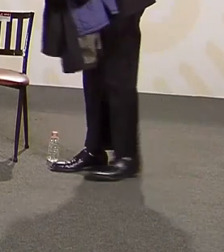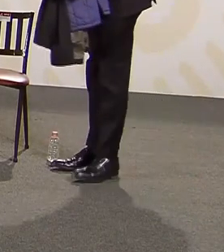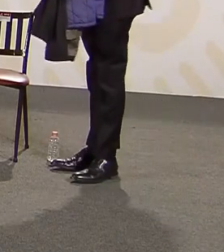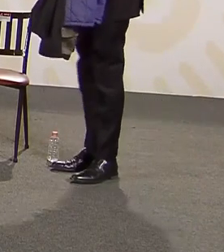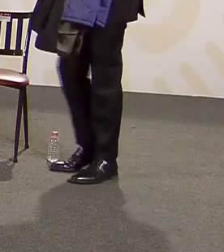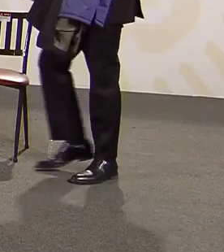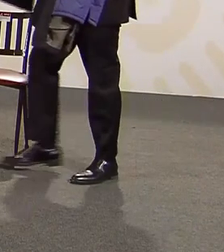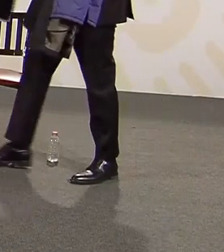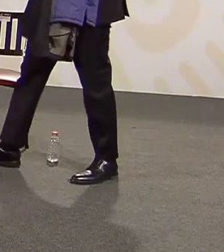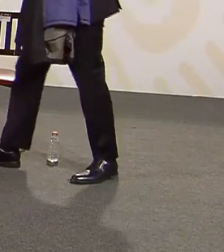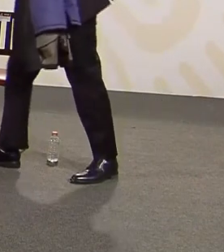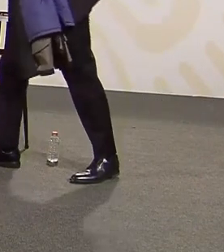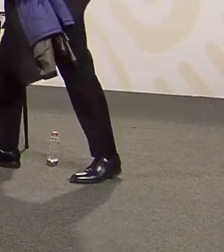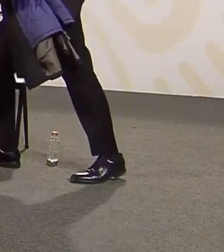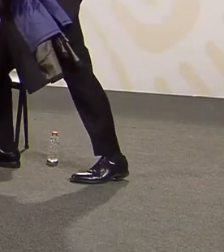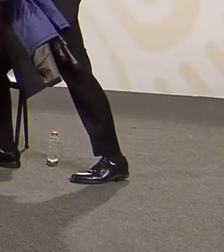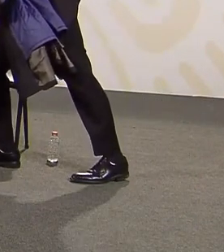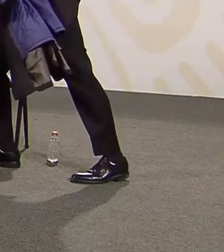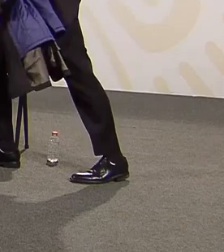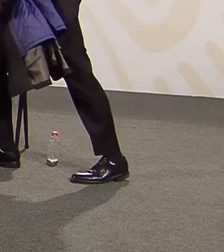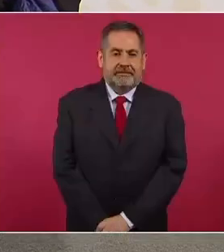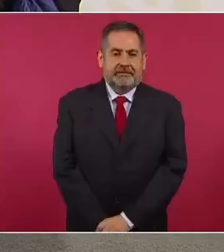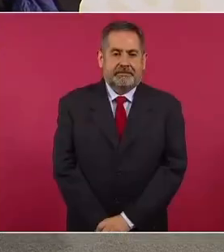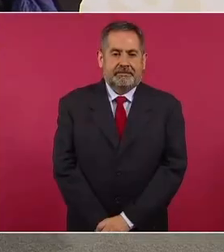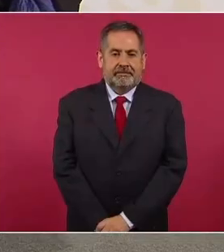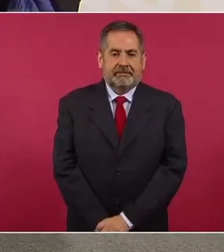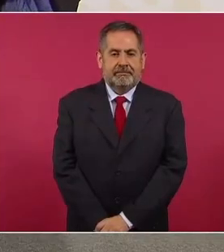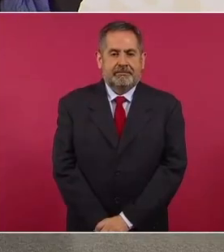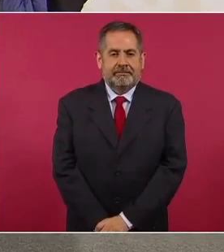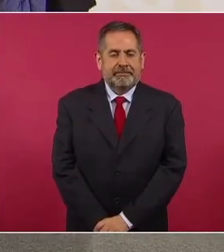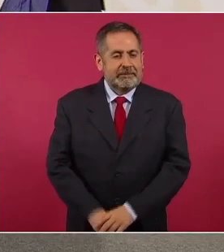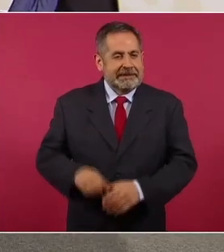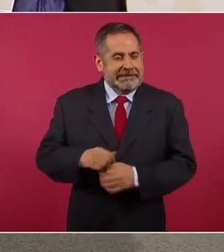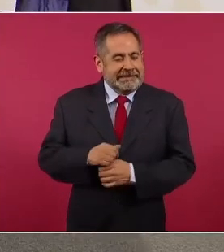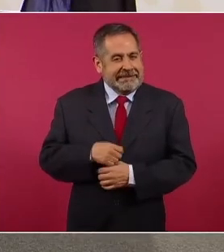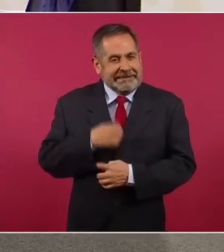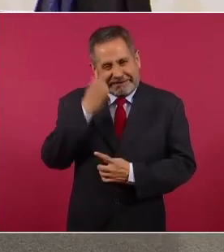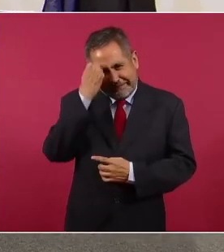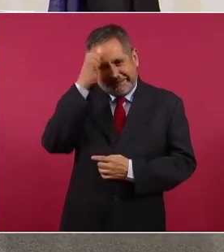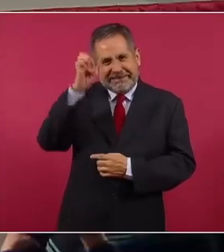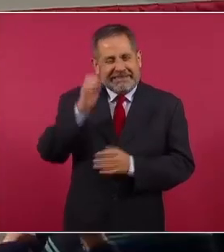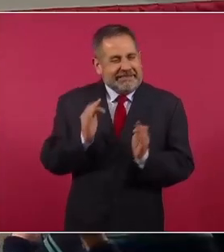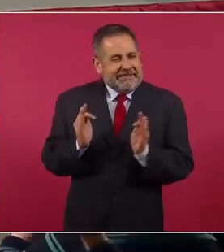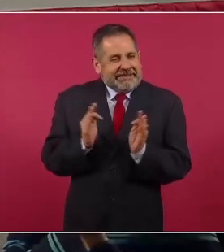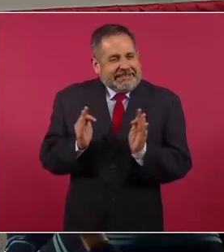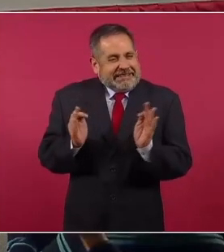Pues yo todavía no me acostumbro mucho al frío.